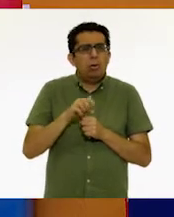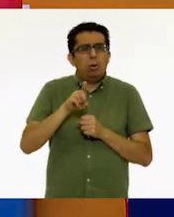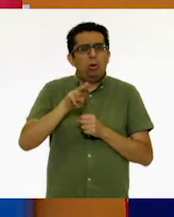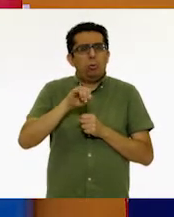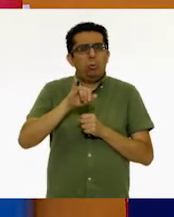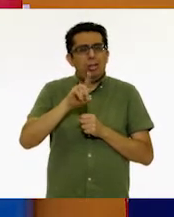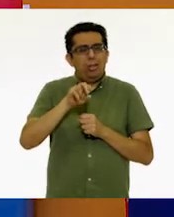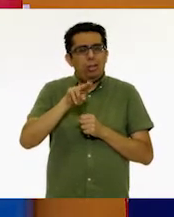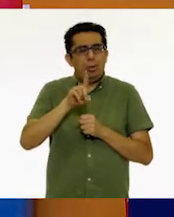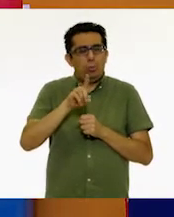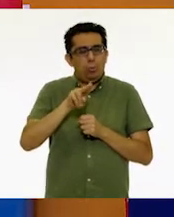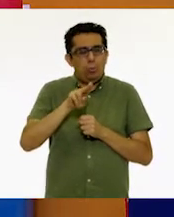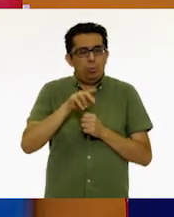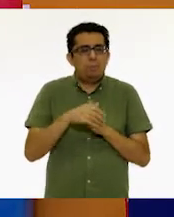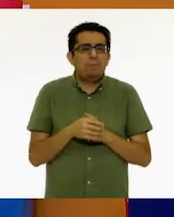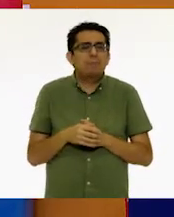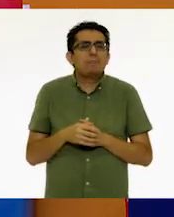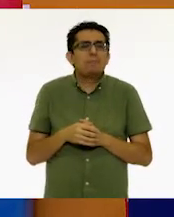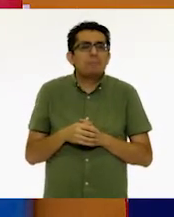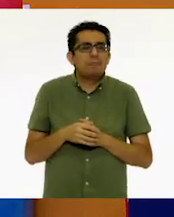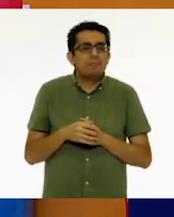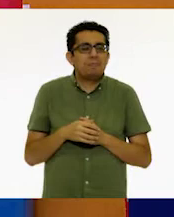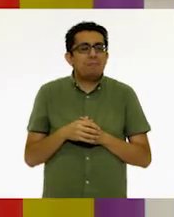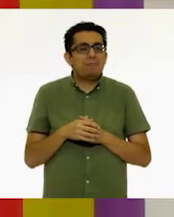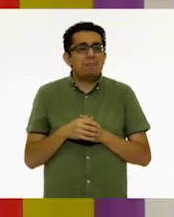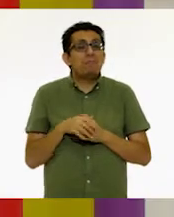dubididu, dubididu.